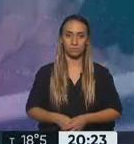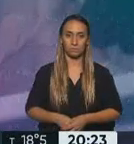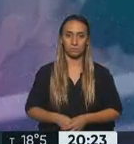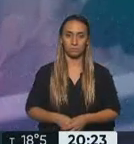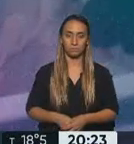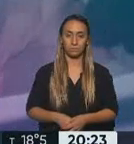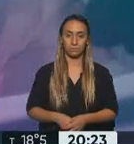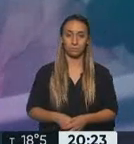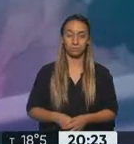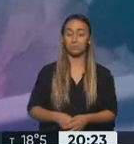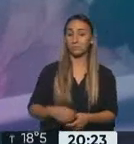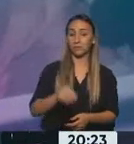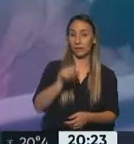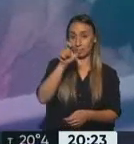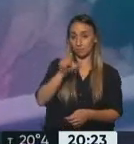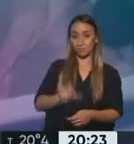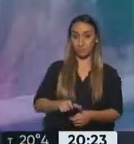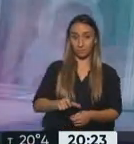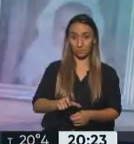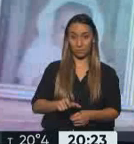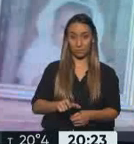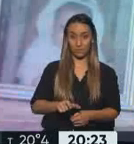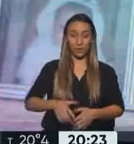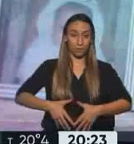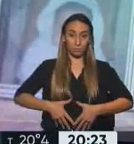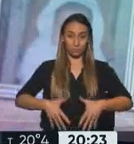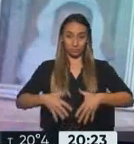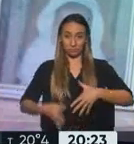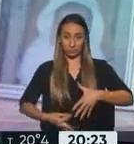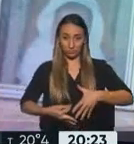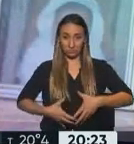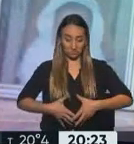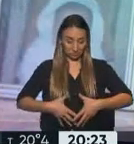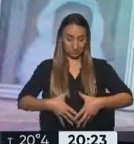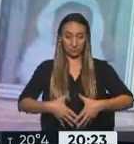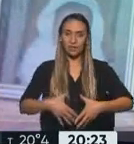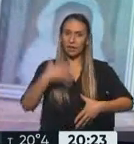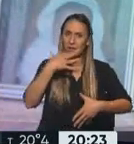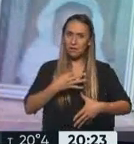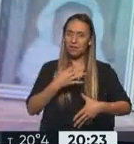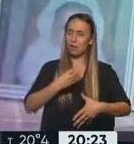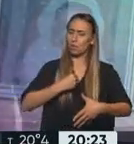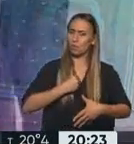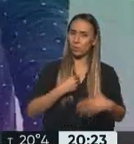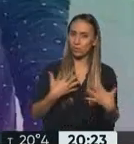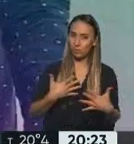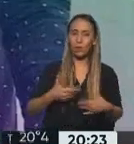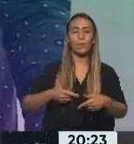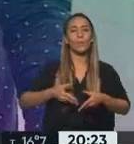La gestante, la verdad es que es muy solidaria en prestar su vientre.